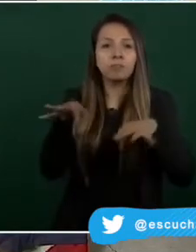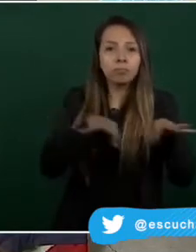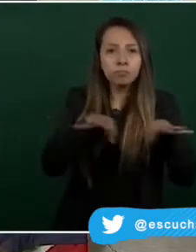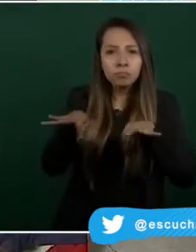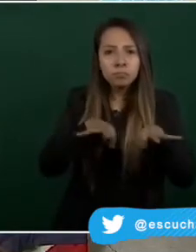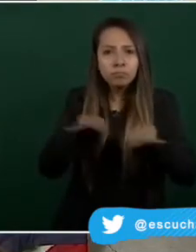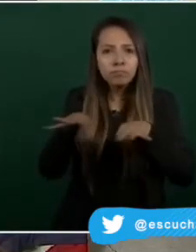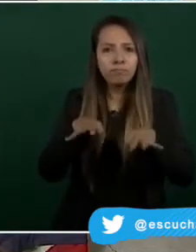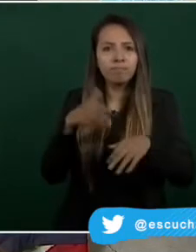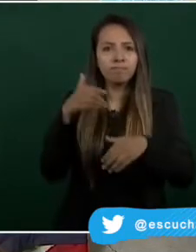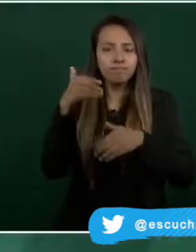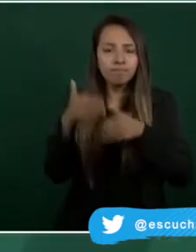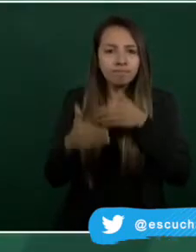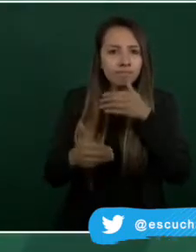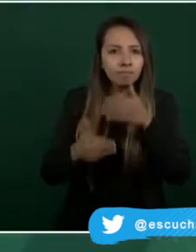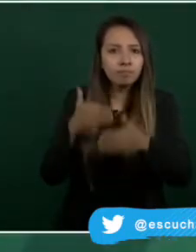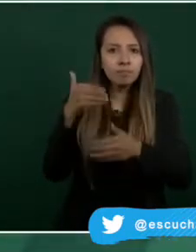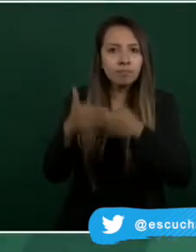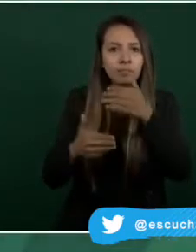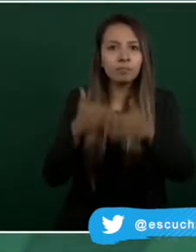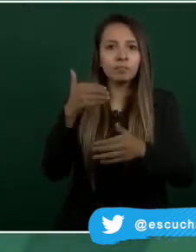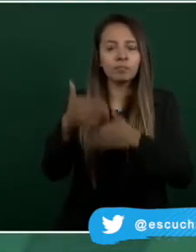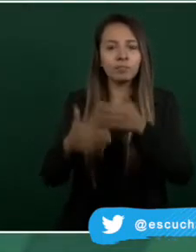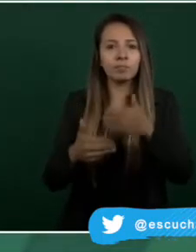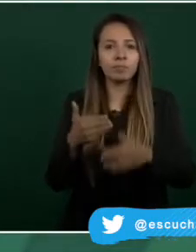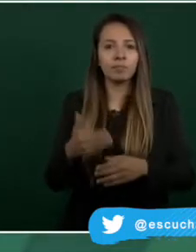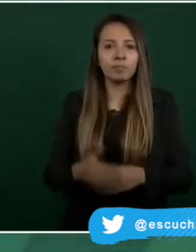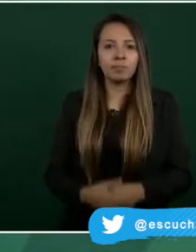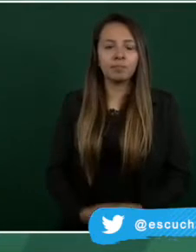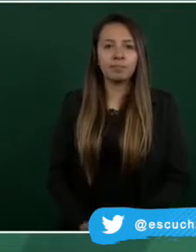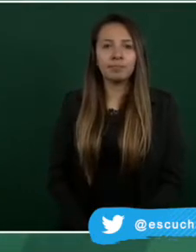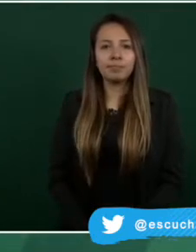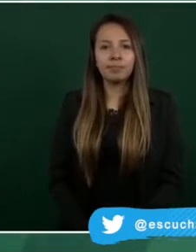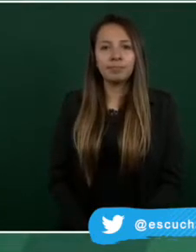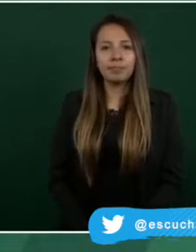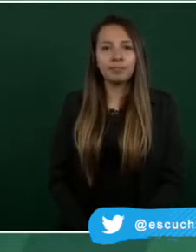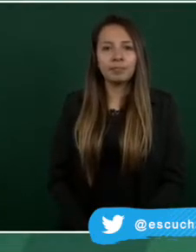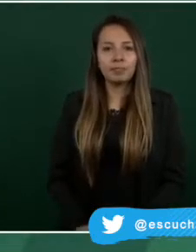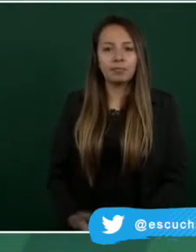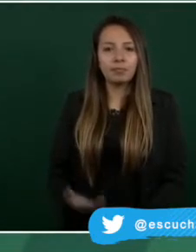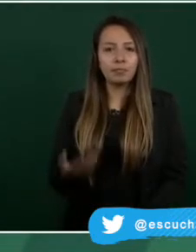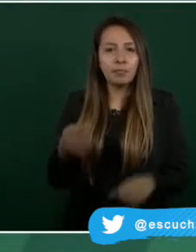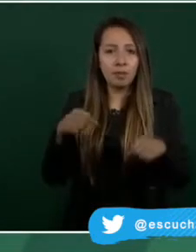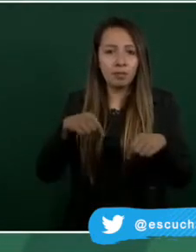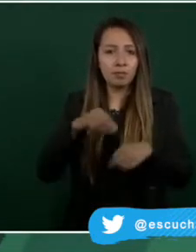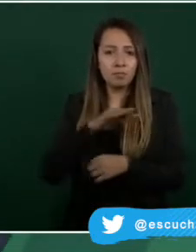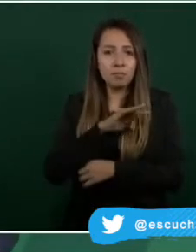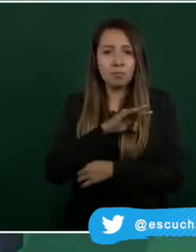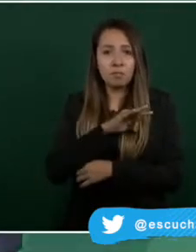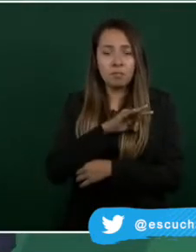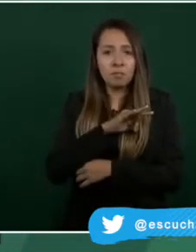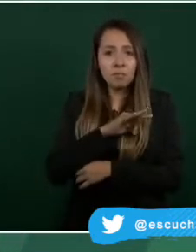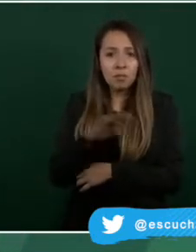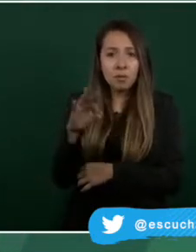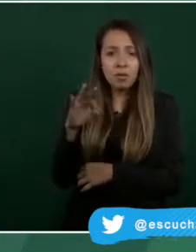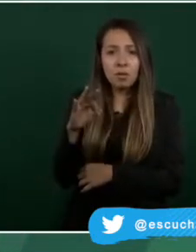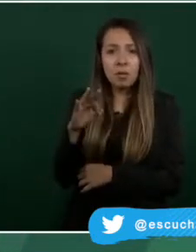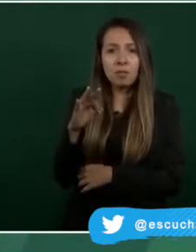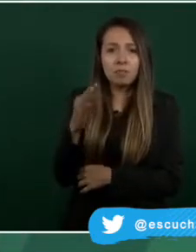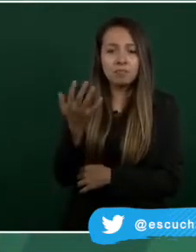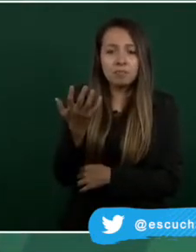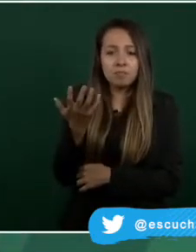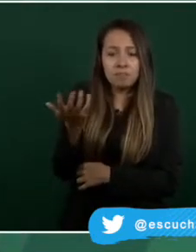fuerzas de seguridad locales y federales se encuentran en coordinación para evitar afectaciones a la población ante los lamentables